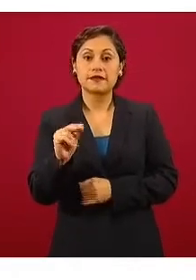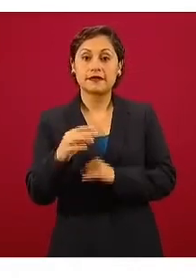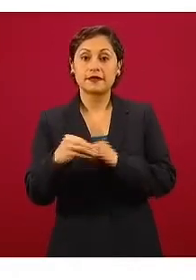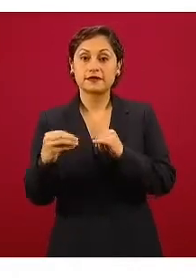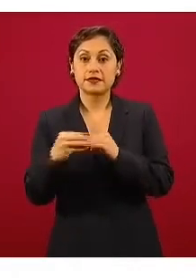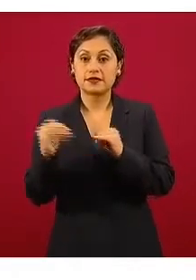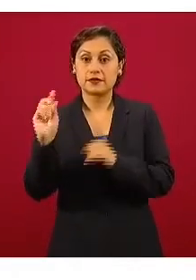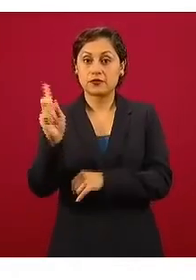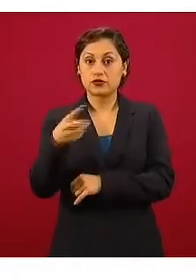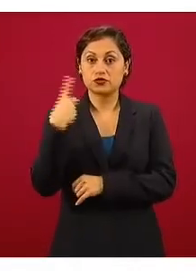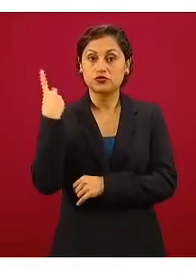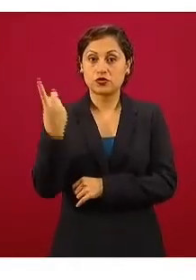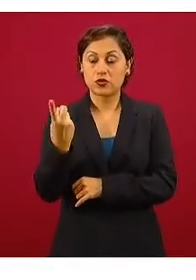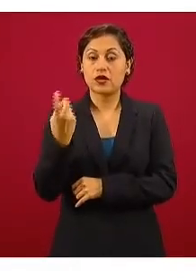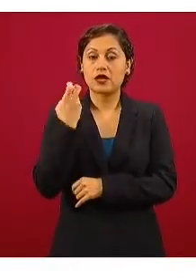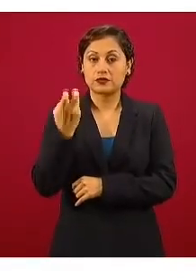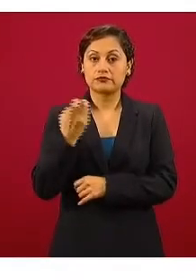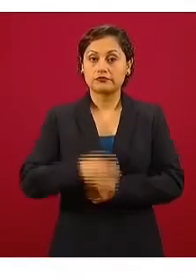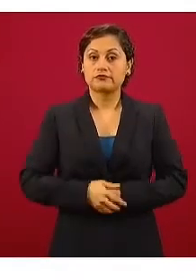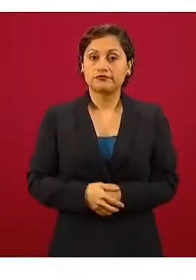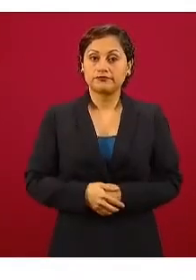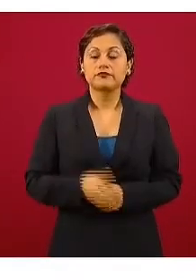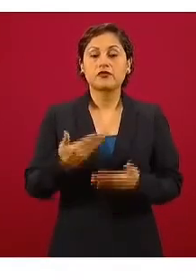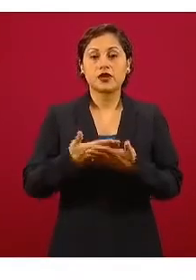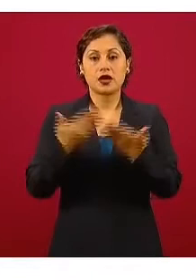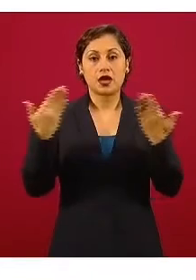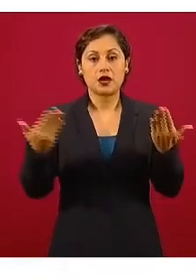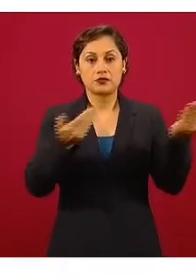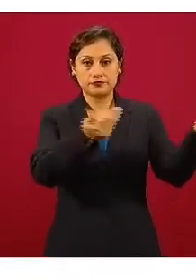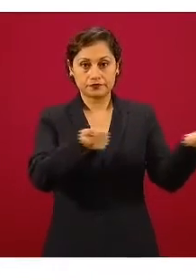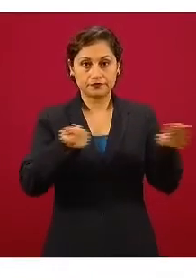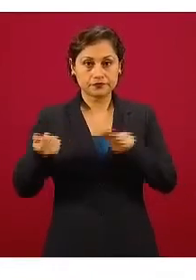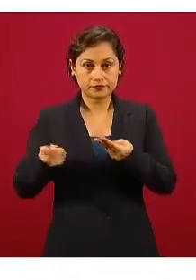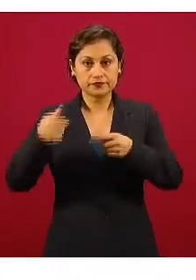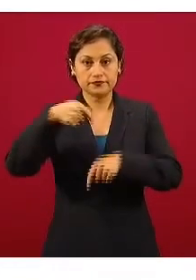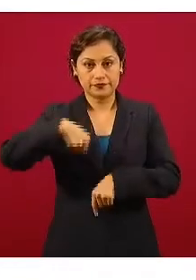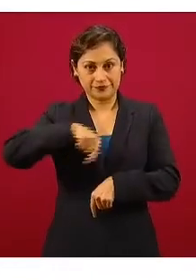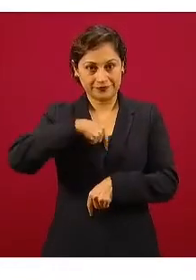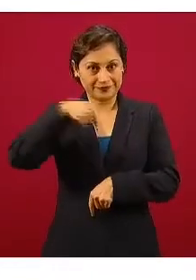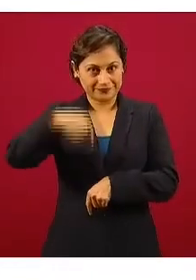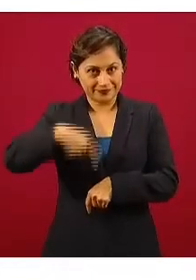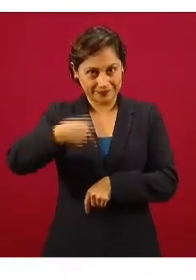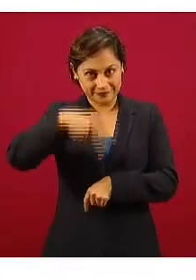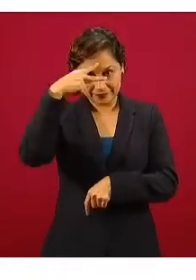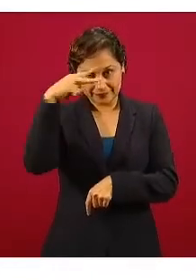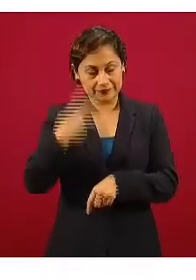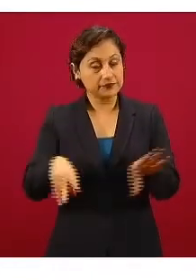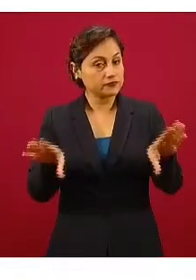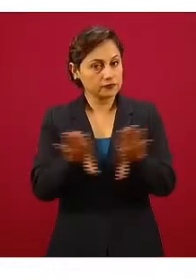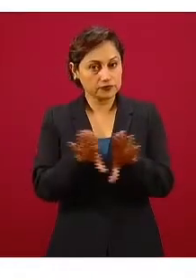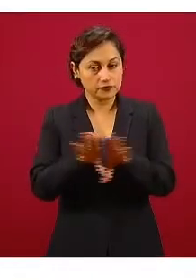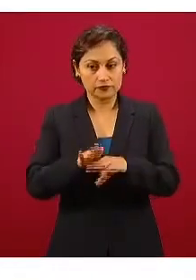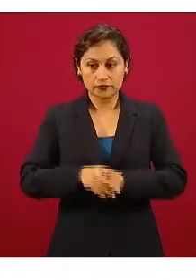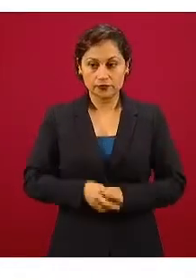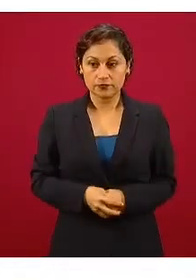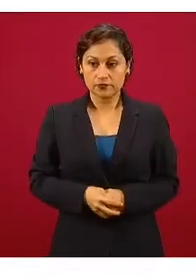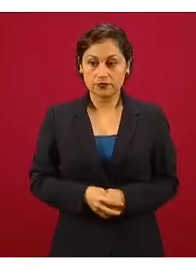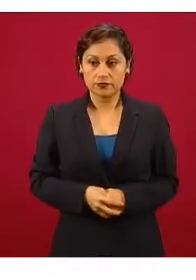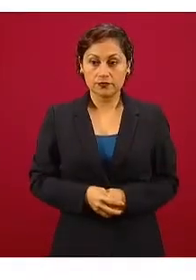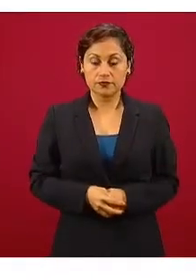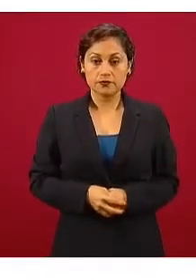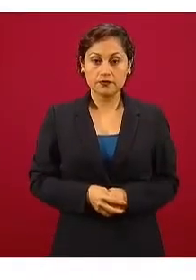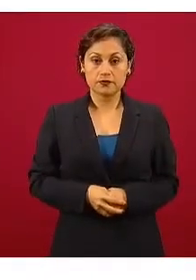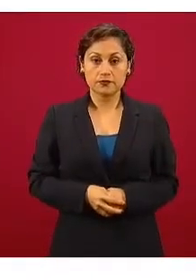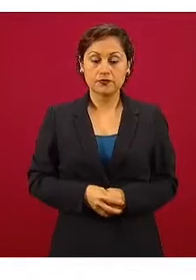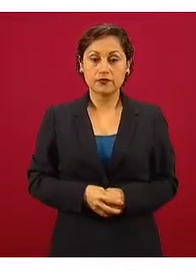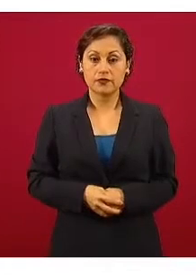dólar. Vamos a ver la recepción ya de este lado, en el lado mexicano. La que cubre más